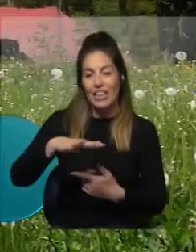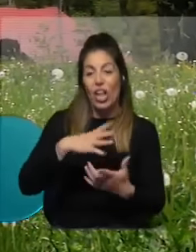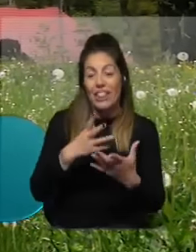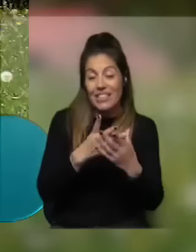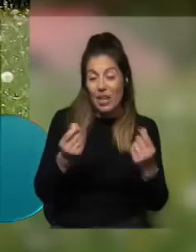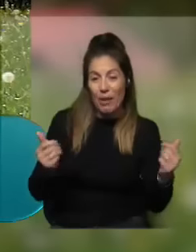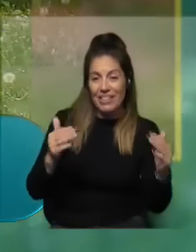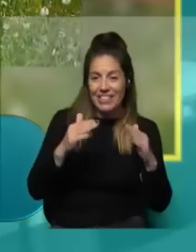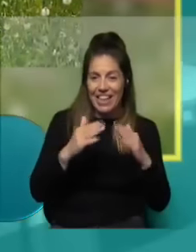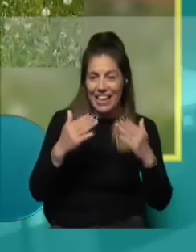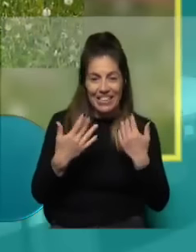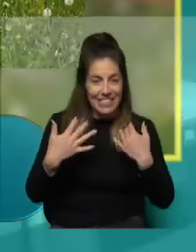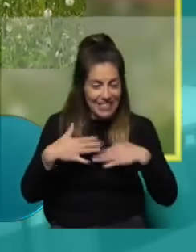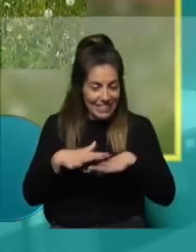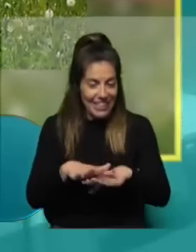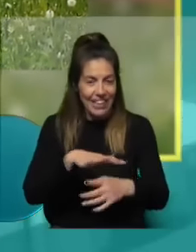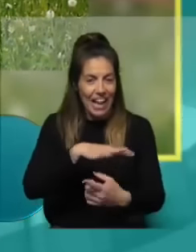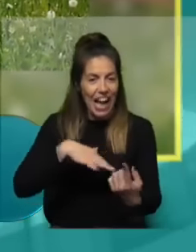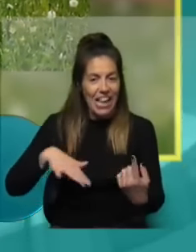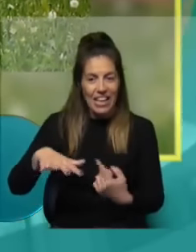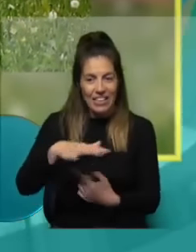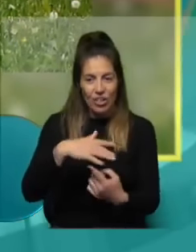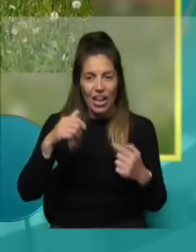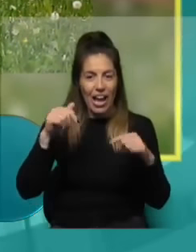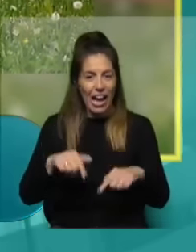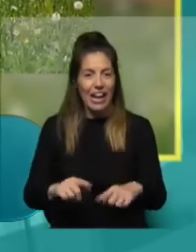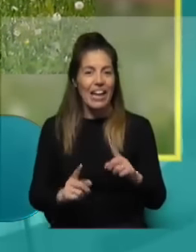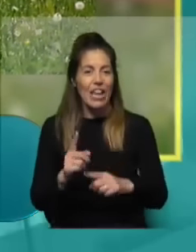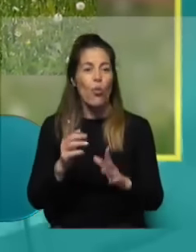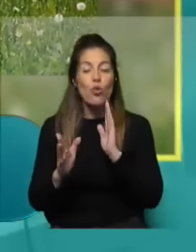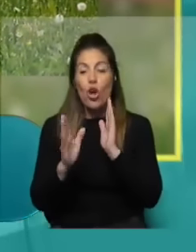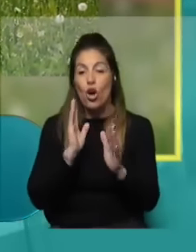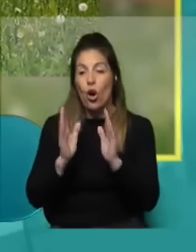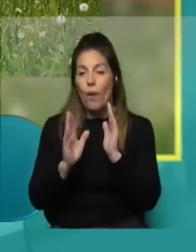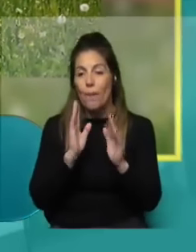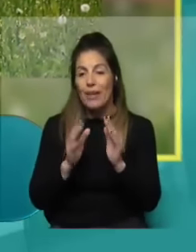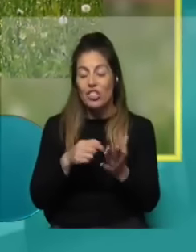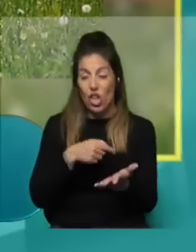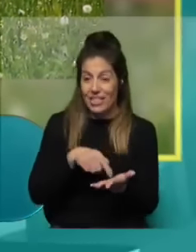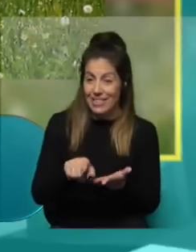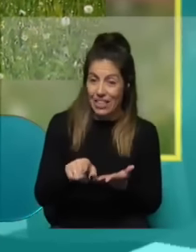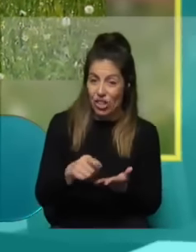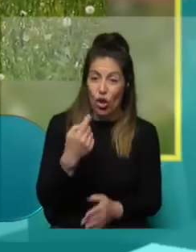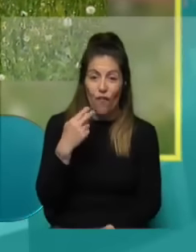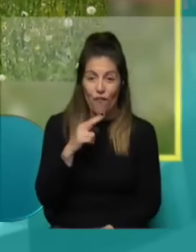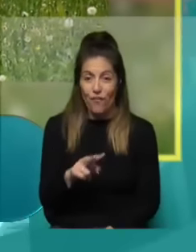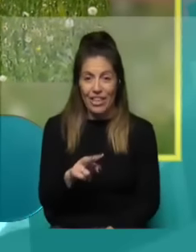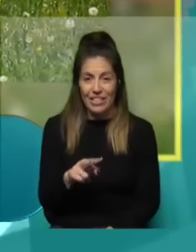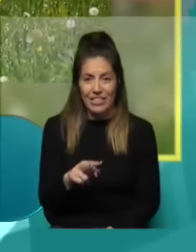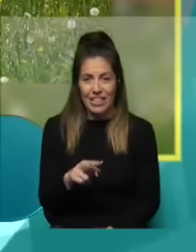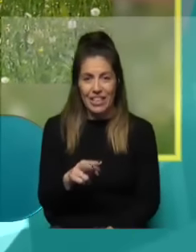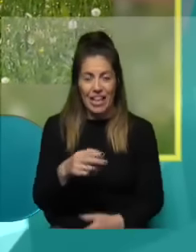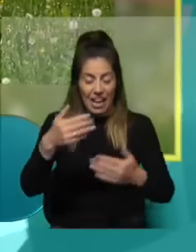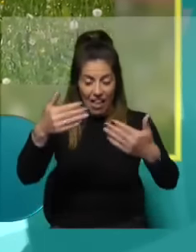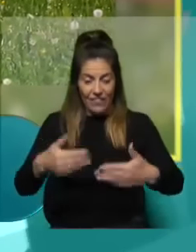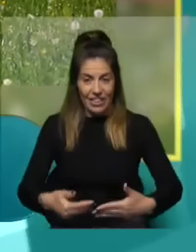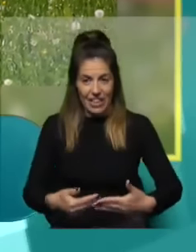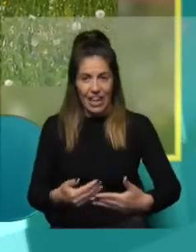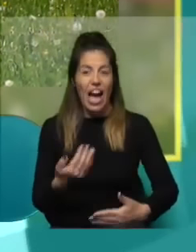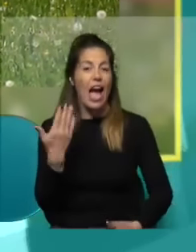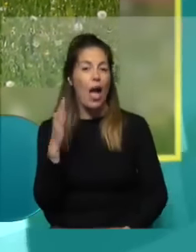la casa y te integras totalmente al entorno. Que acá, en algunos comercios del centro, ves la vidriera absolutamente